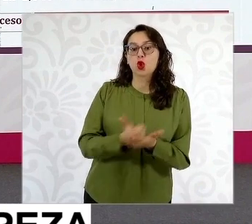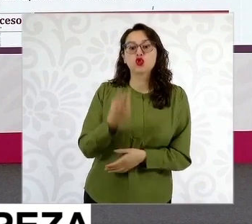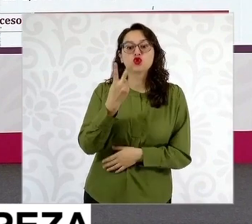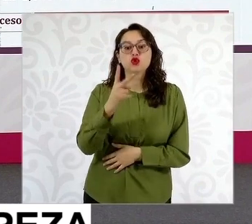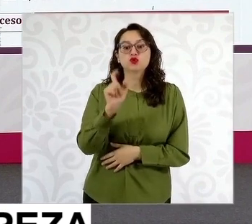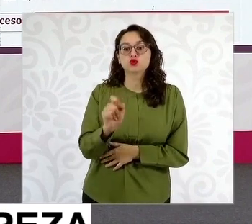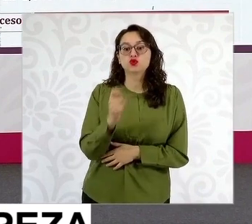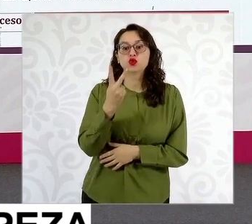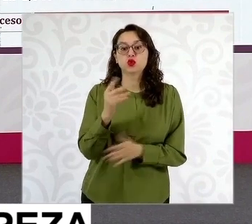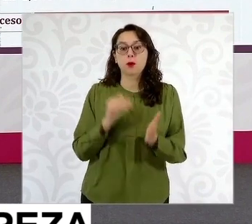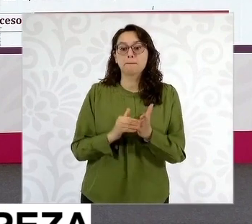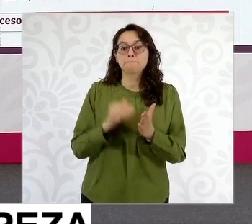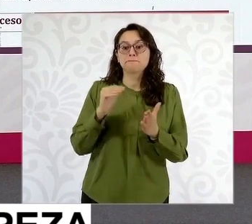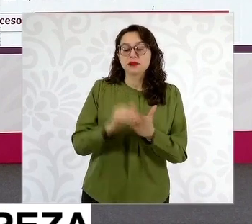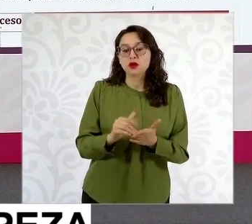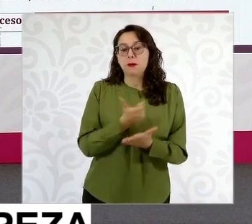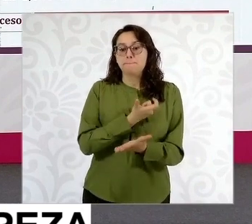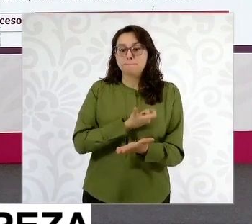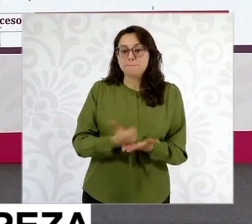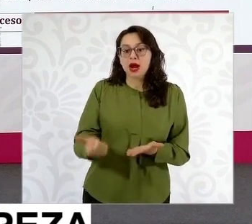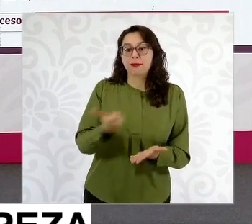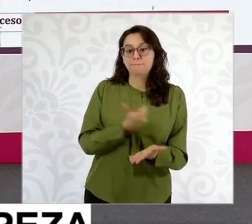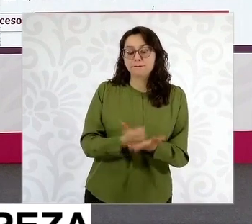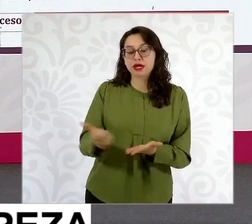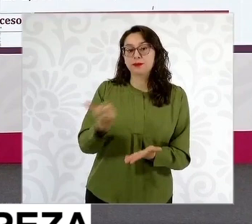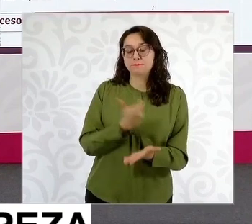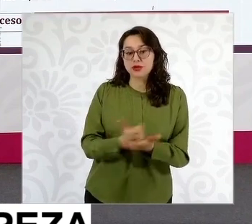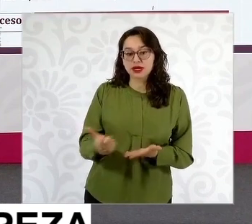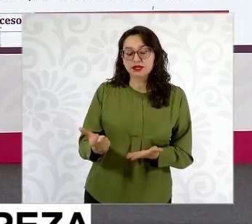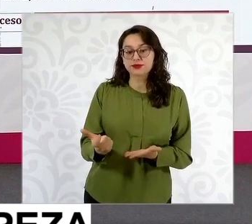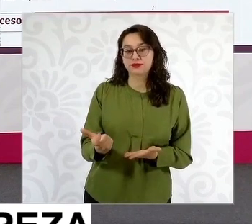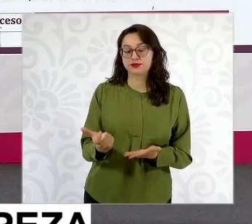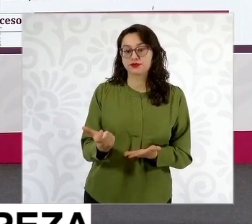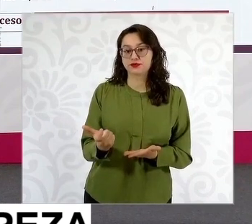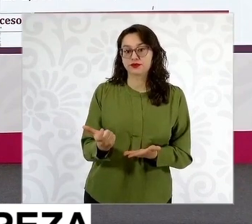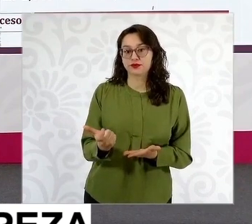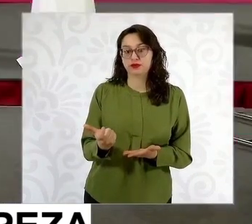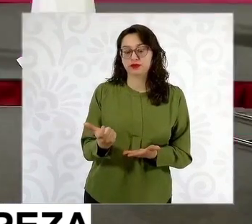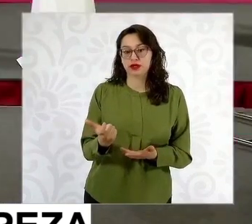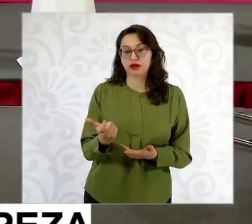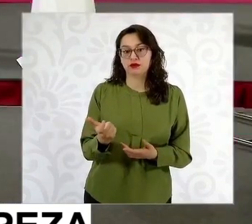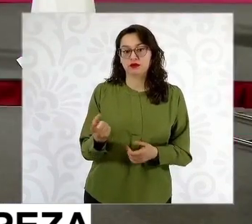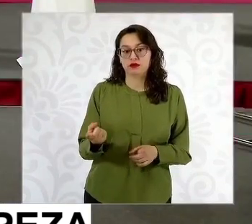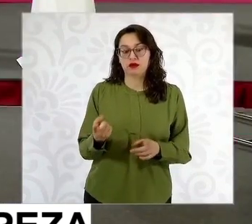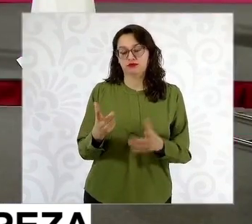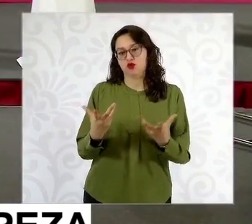pesos pagados a través de una cuenta de cheques de Coparmex.